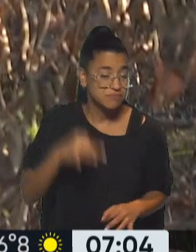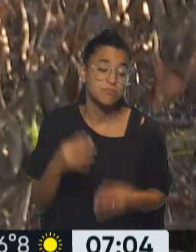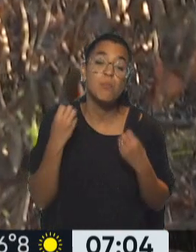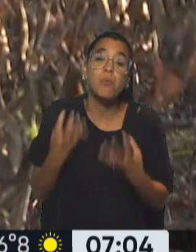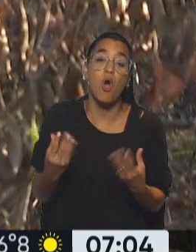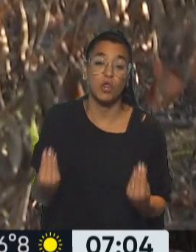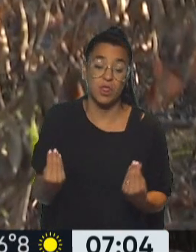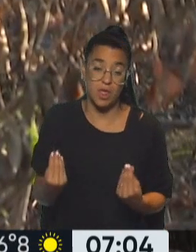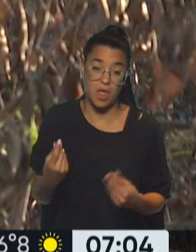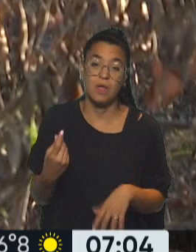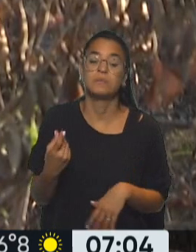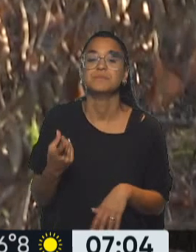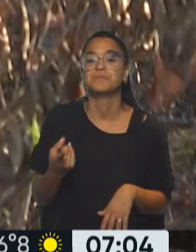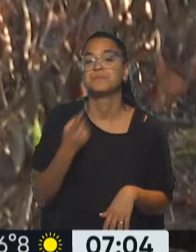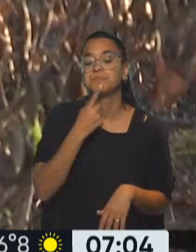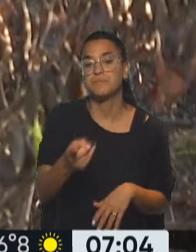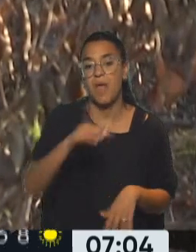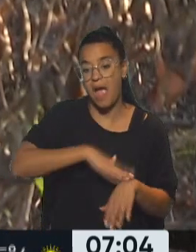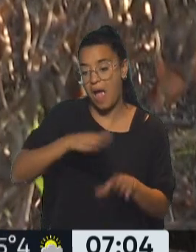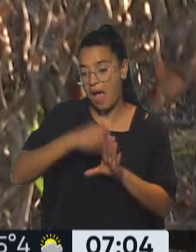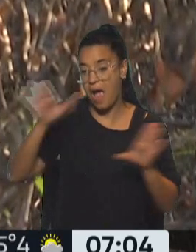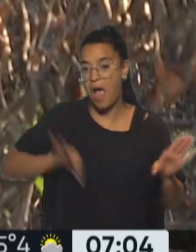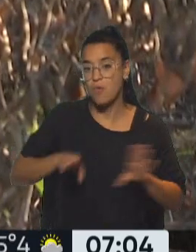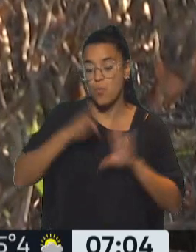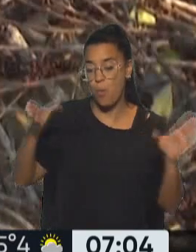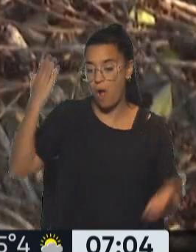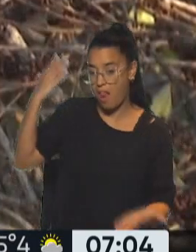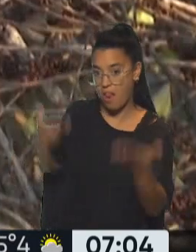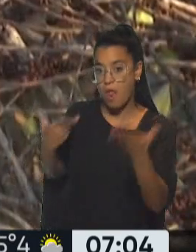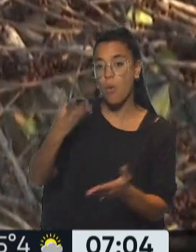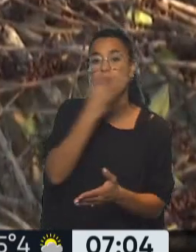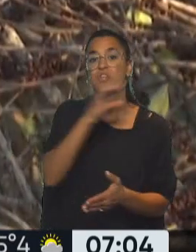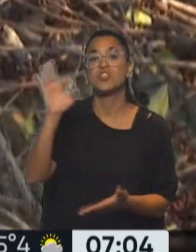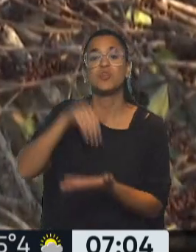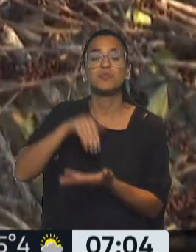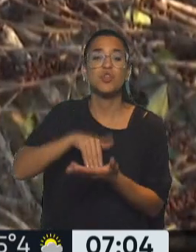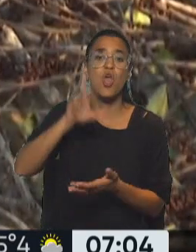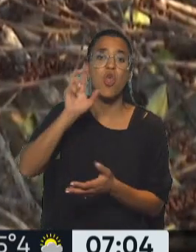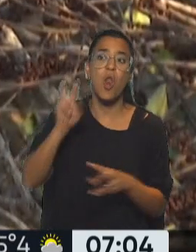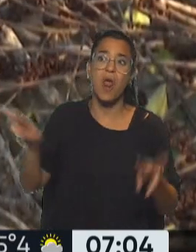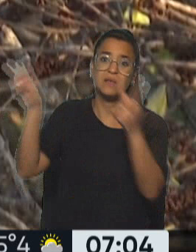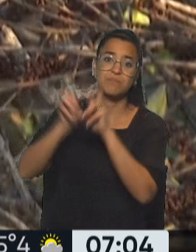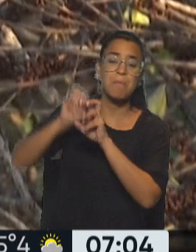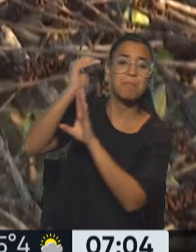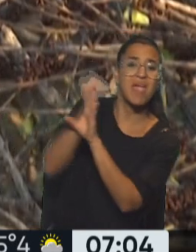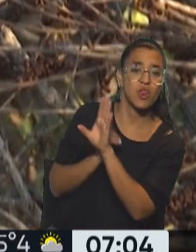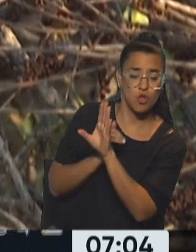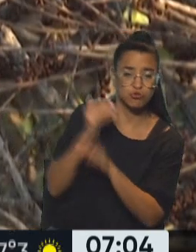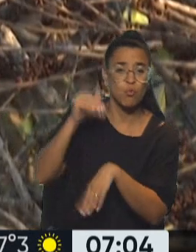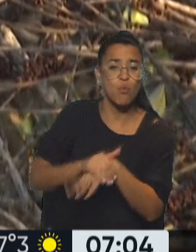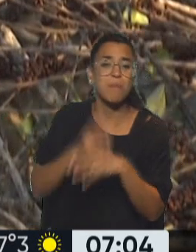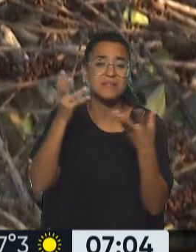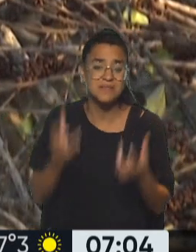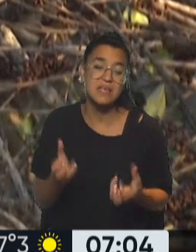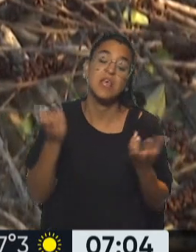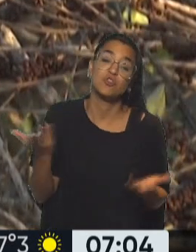porque también estamos hablando de una caída interanual de unos 400 millones de dólares en el ingreso de divisas. Por el efecto sequía, el gobierno apura